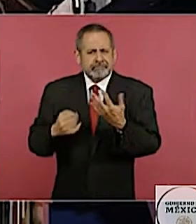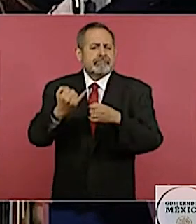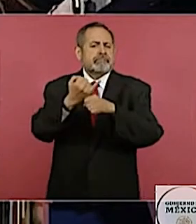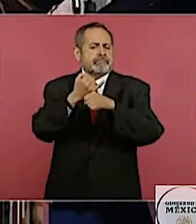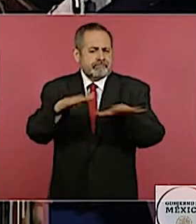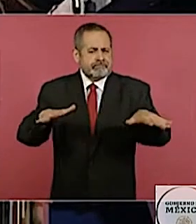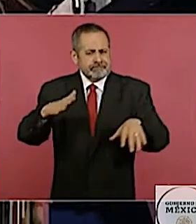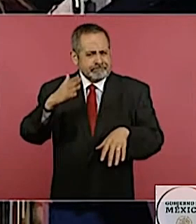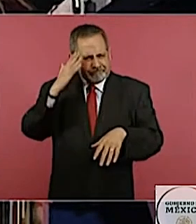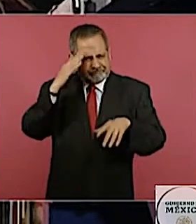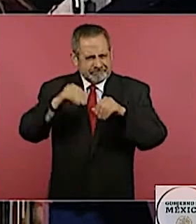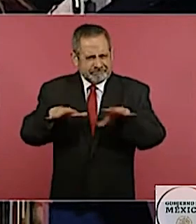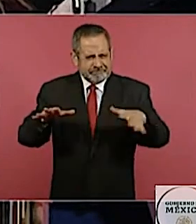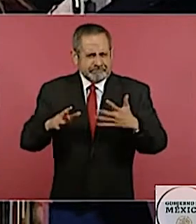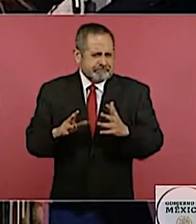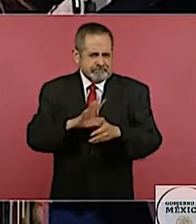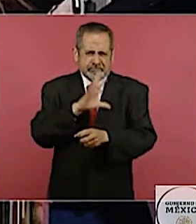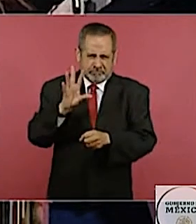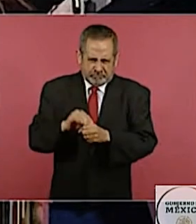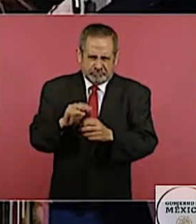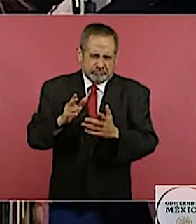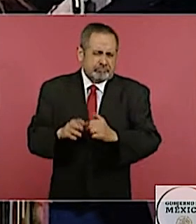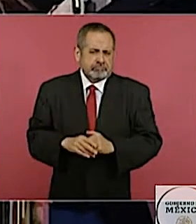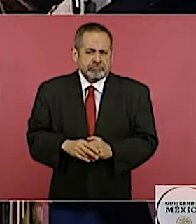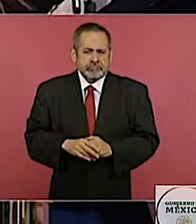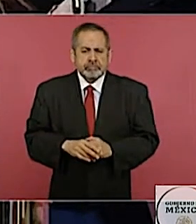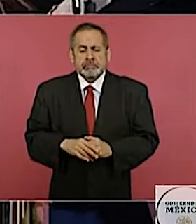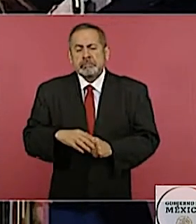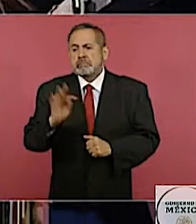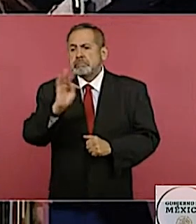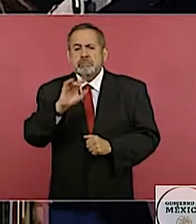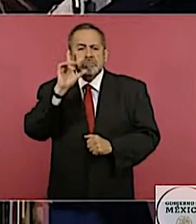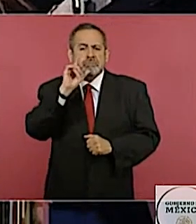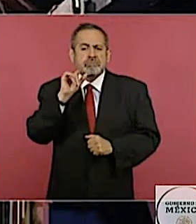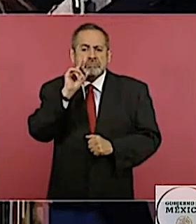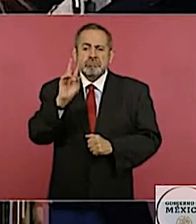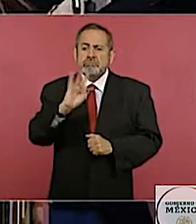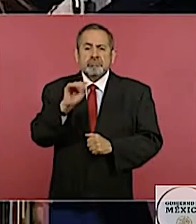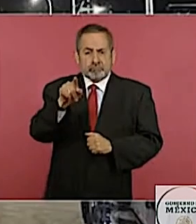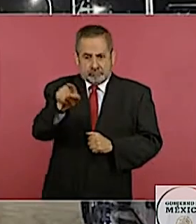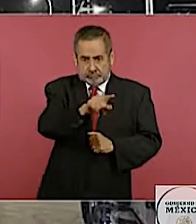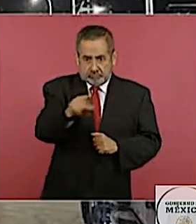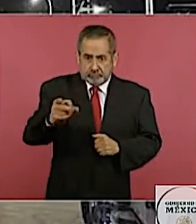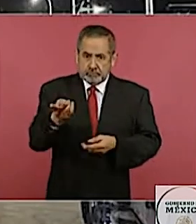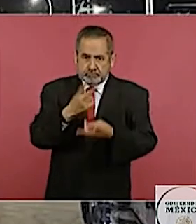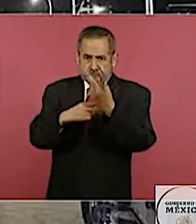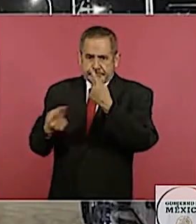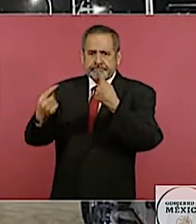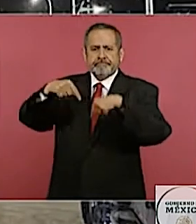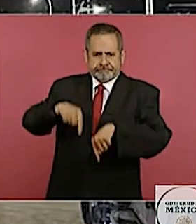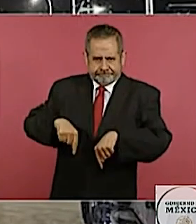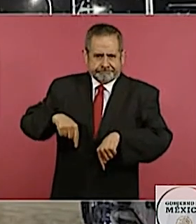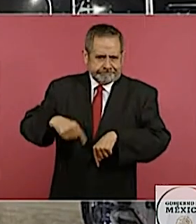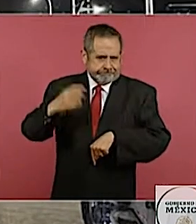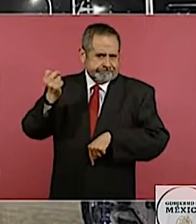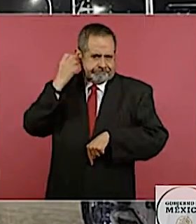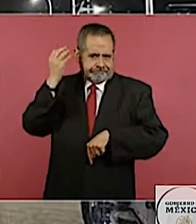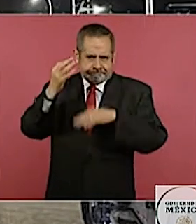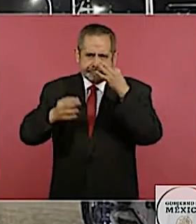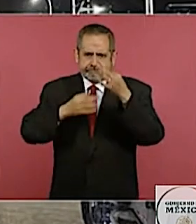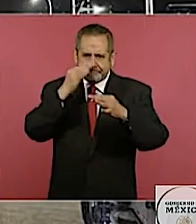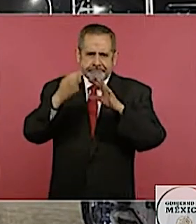este eh es muy probable que estén aquí ustedes que esté